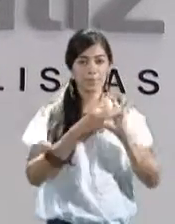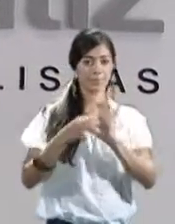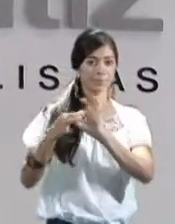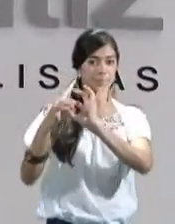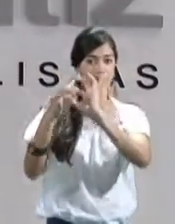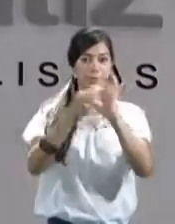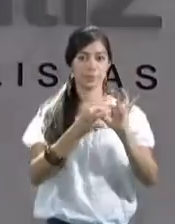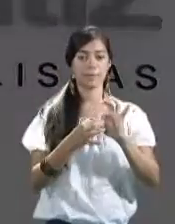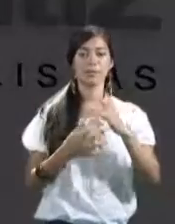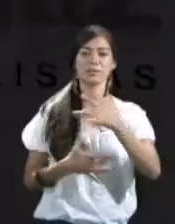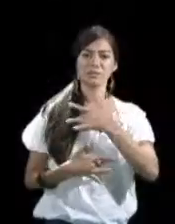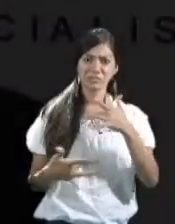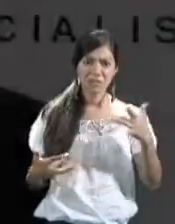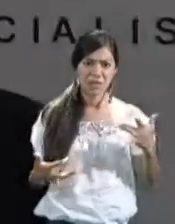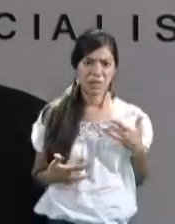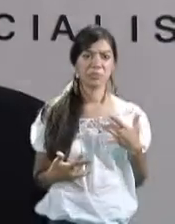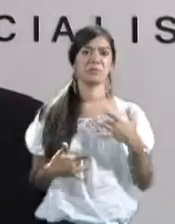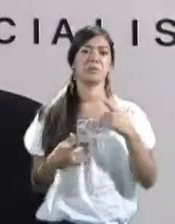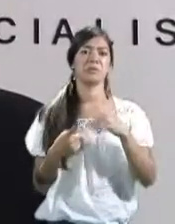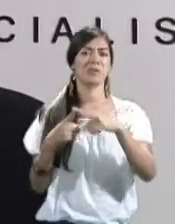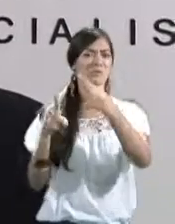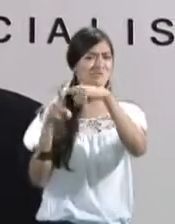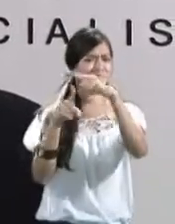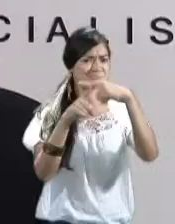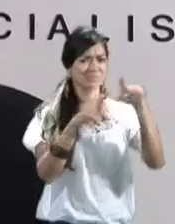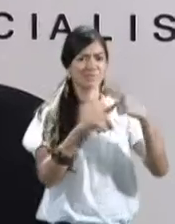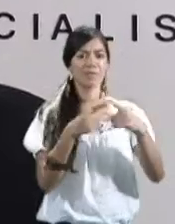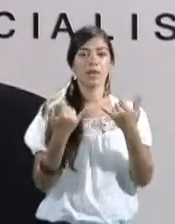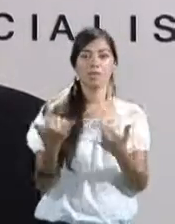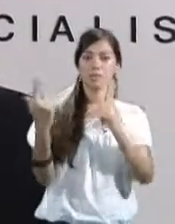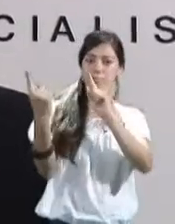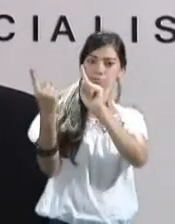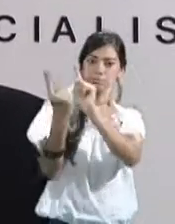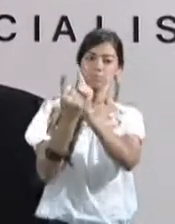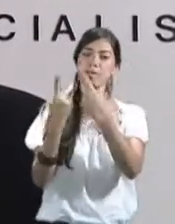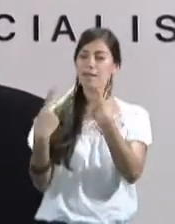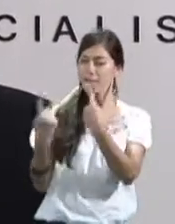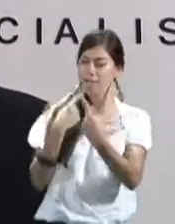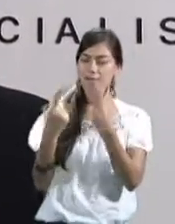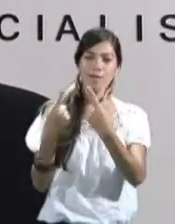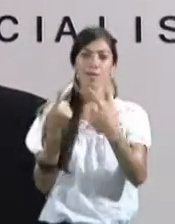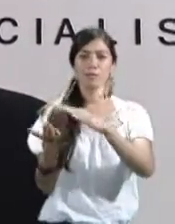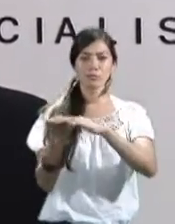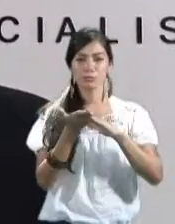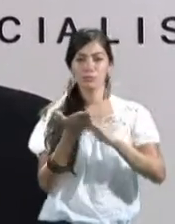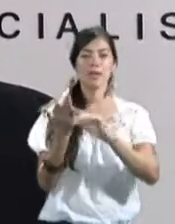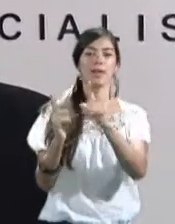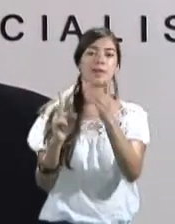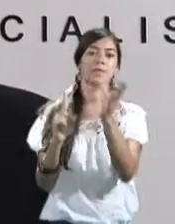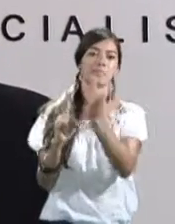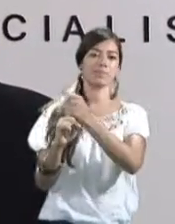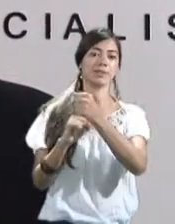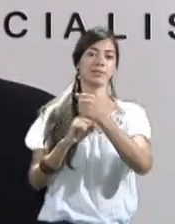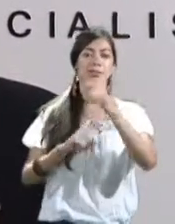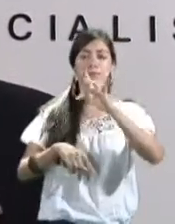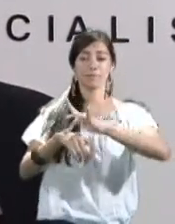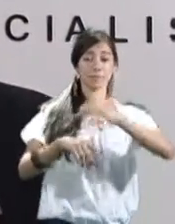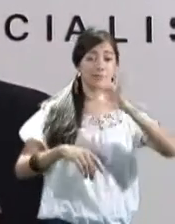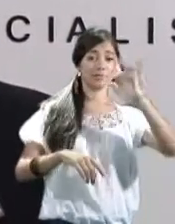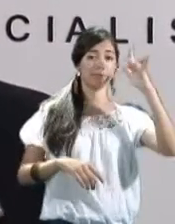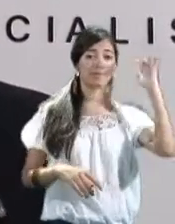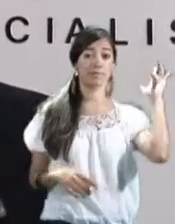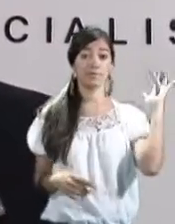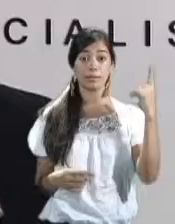nivel de salud, a nivel de turismo. Es excelente encuentro que hemos logrado. Es como si hubiésemos encontrado un lingote de